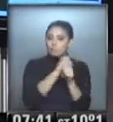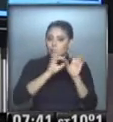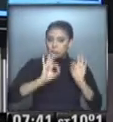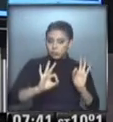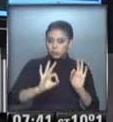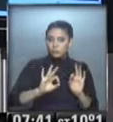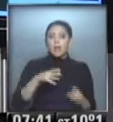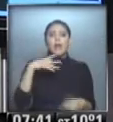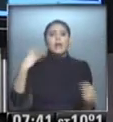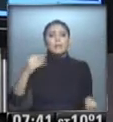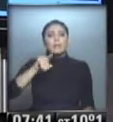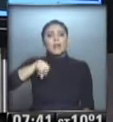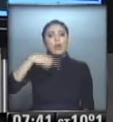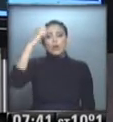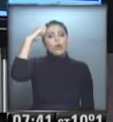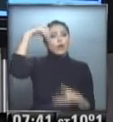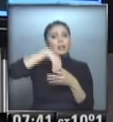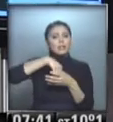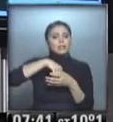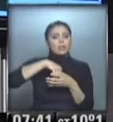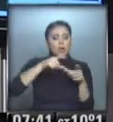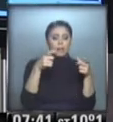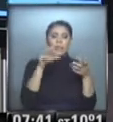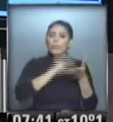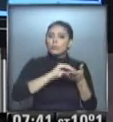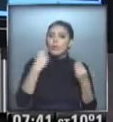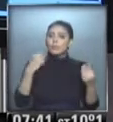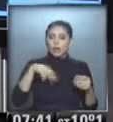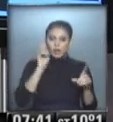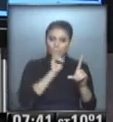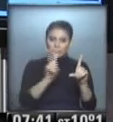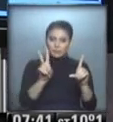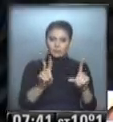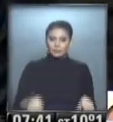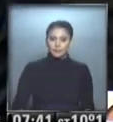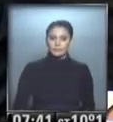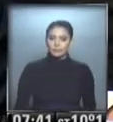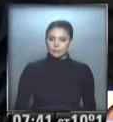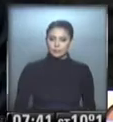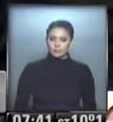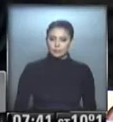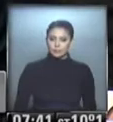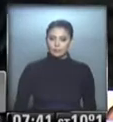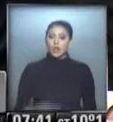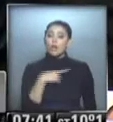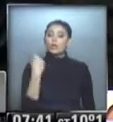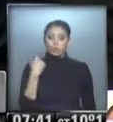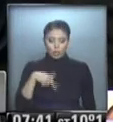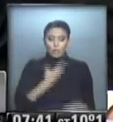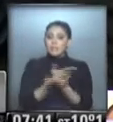parlamentaria que pasó en el congreso que pasó en la cámara de diputados vamos a ver las siguientes repercusiones venimos a presentar este